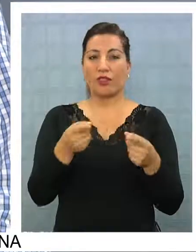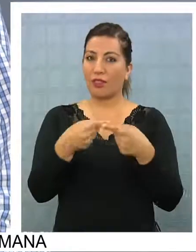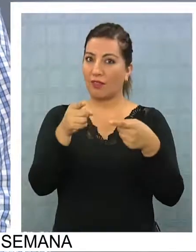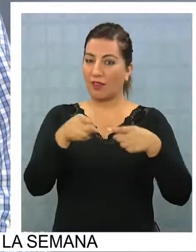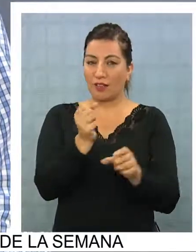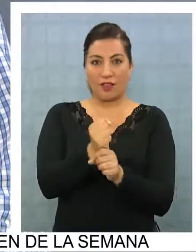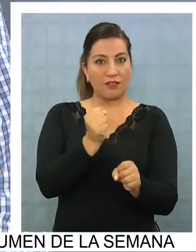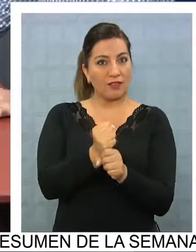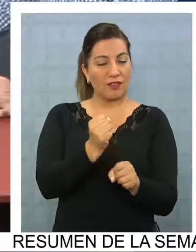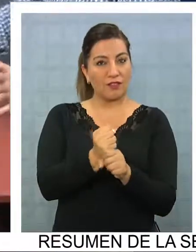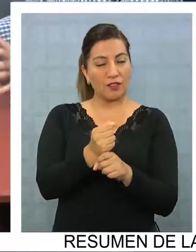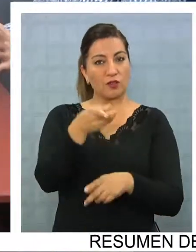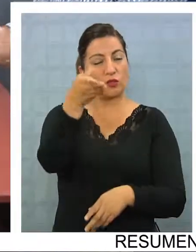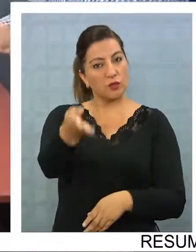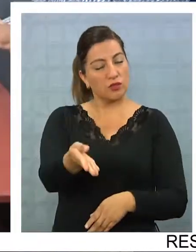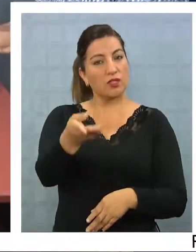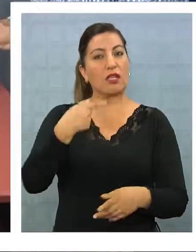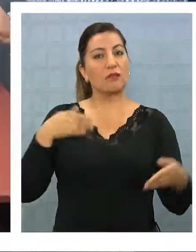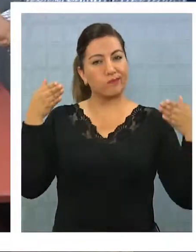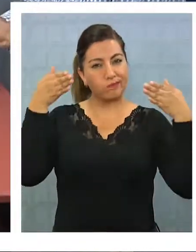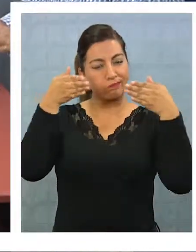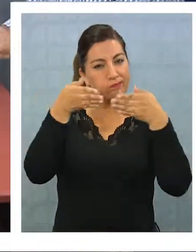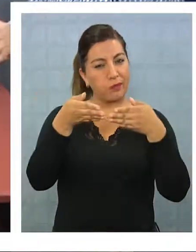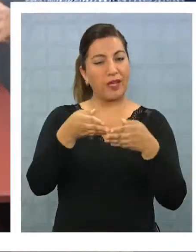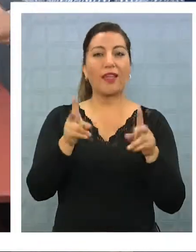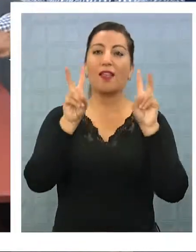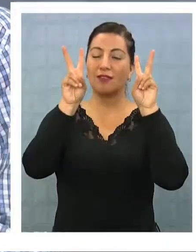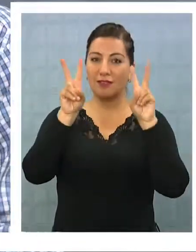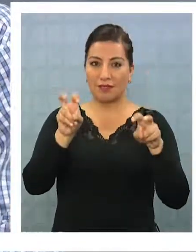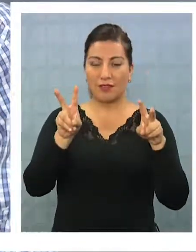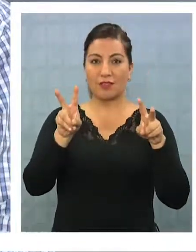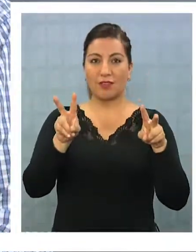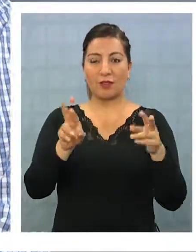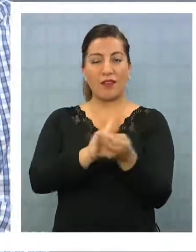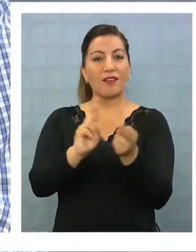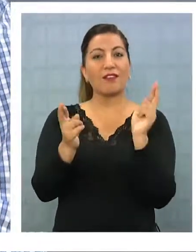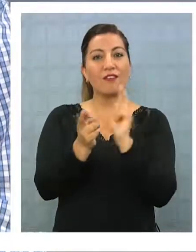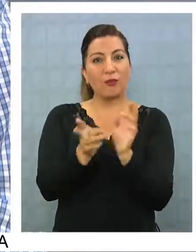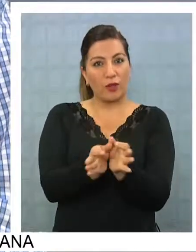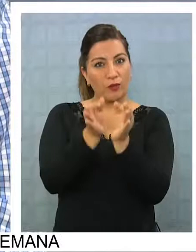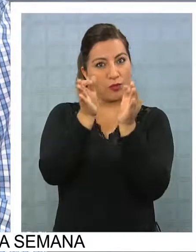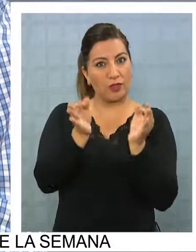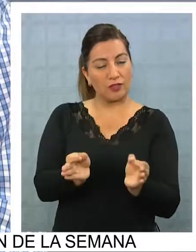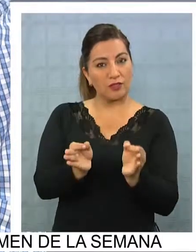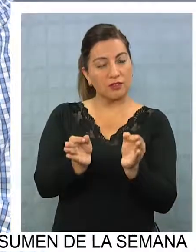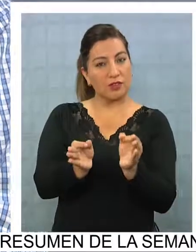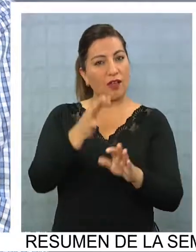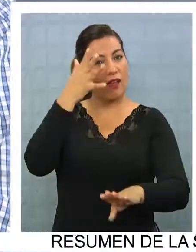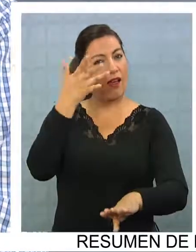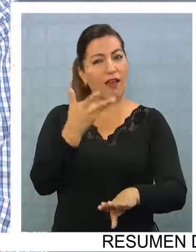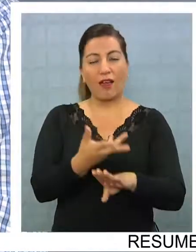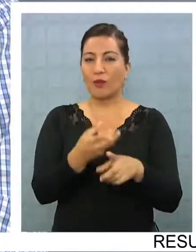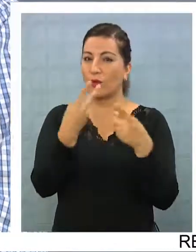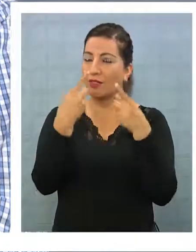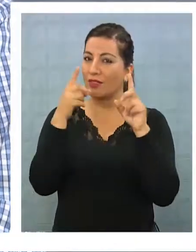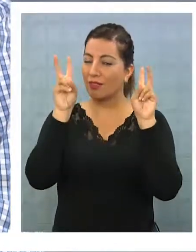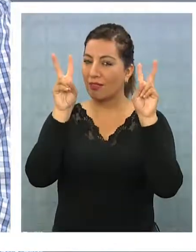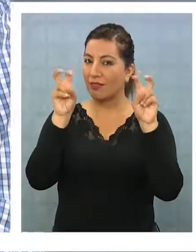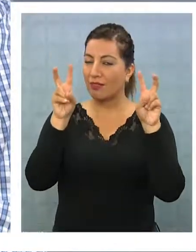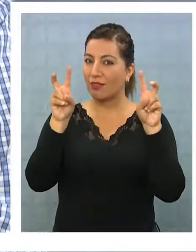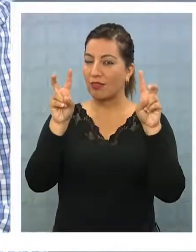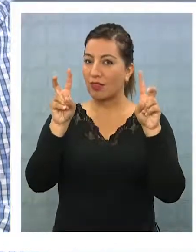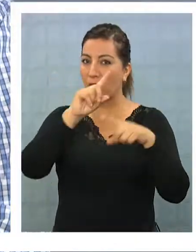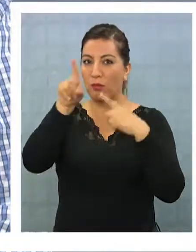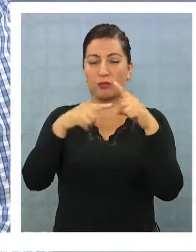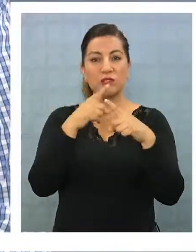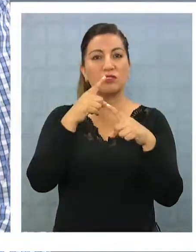un sinnúmero de trabajos, en fin. Aboquémonos un poco a la coyuntura, ¿cierto? Reforma educacional. ¿Hay aspectos positivos de